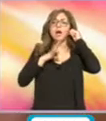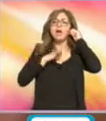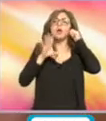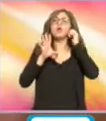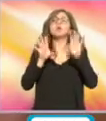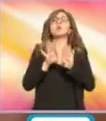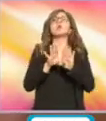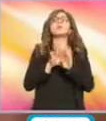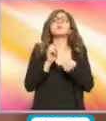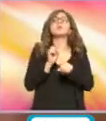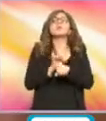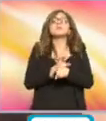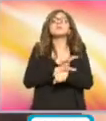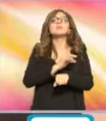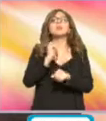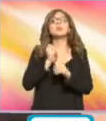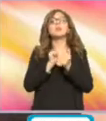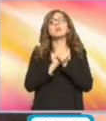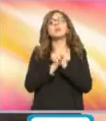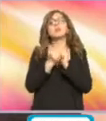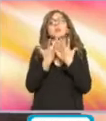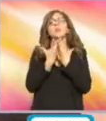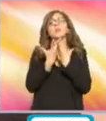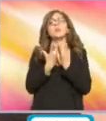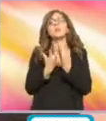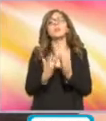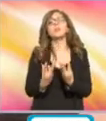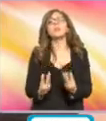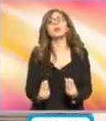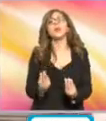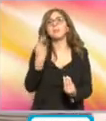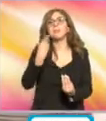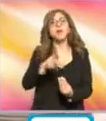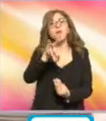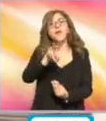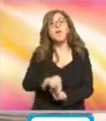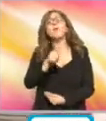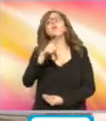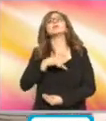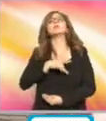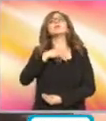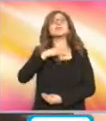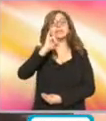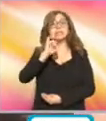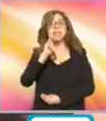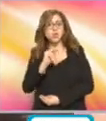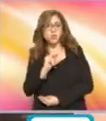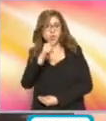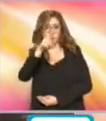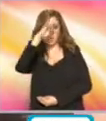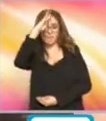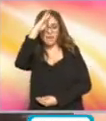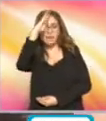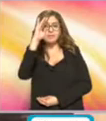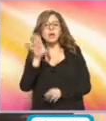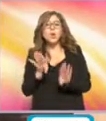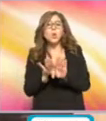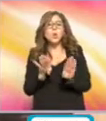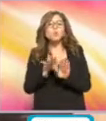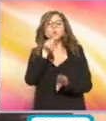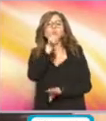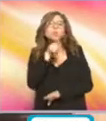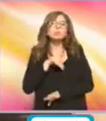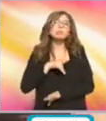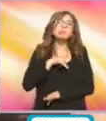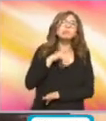alivio, es una sensación de alivio, pero realmente es una sensación de máximo placer. Yo les invito a que lo reflexionen. ¿Qué Claro que tanto sí. han